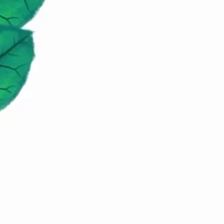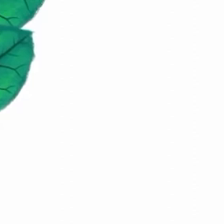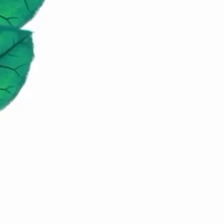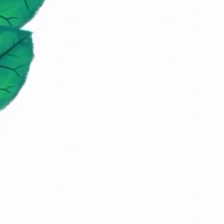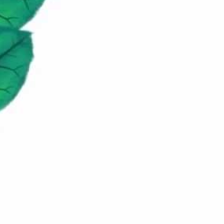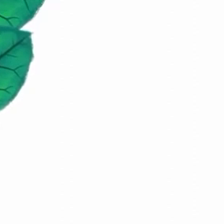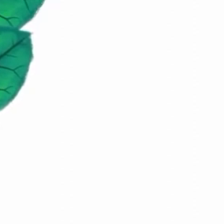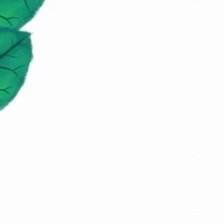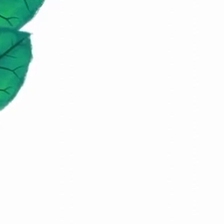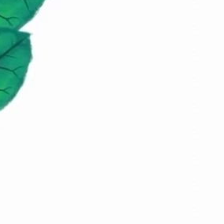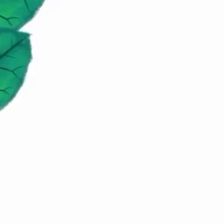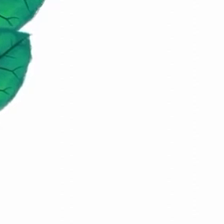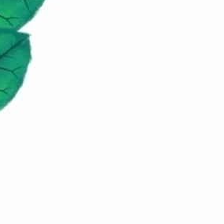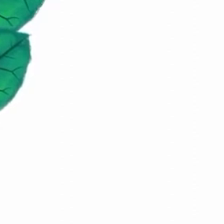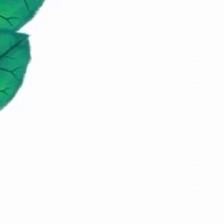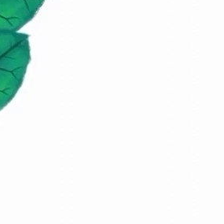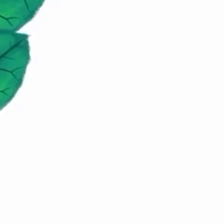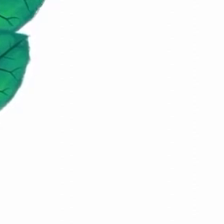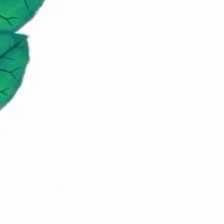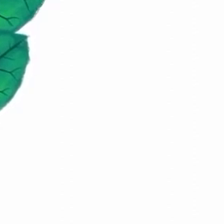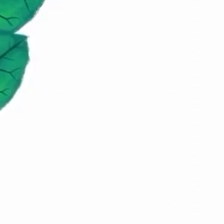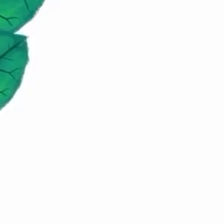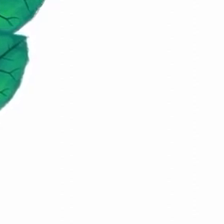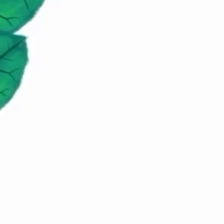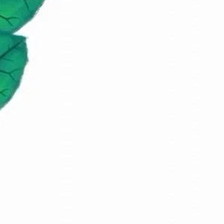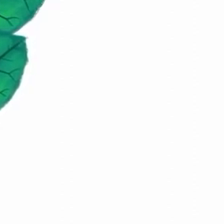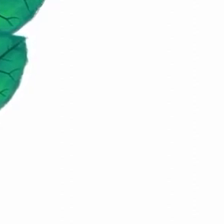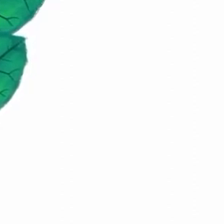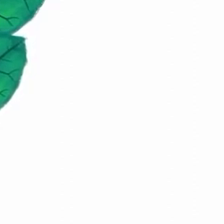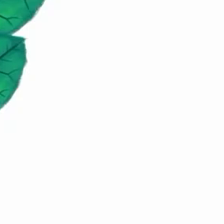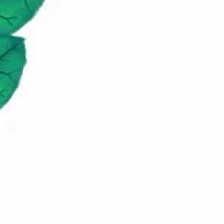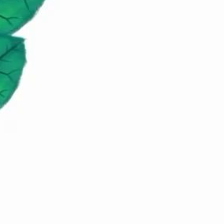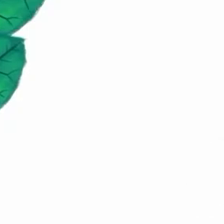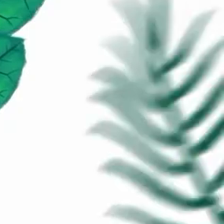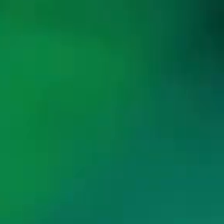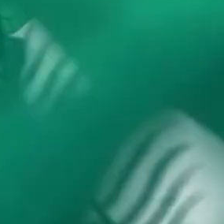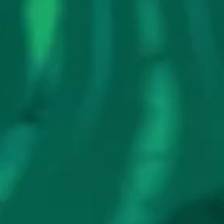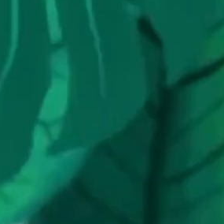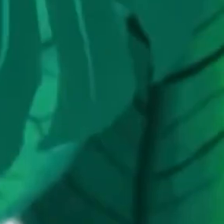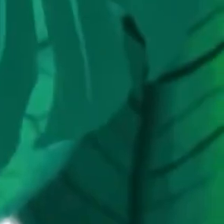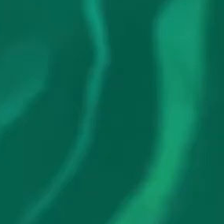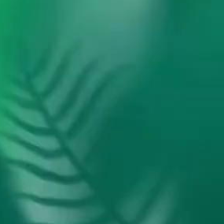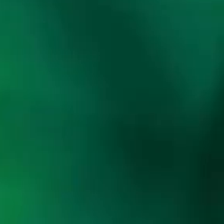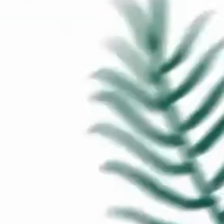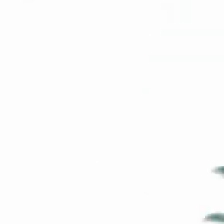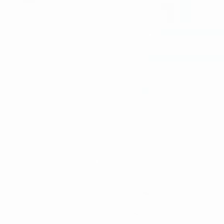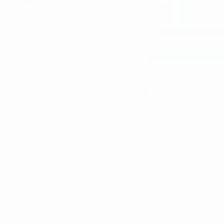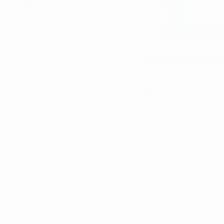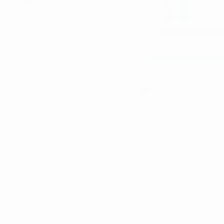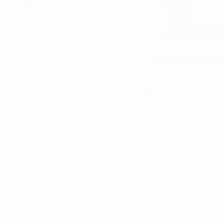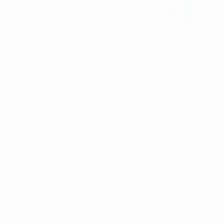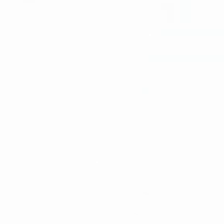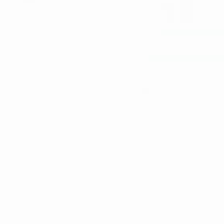disfruta de la edición número 63 del desfile de silleteros. En Medellín volveremos a